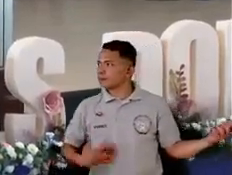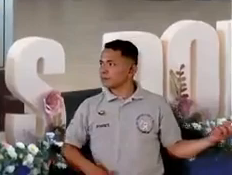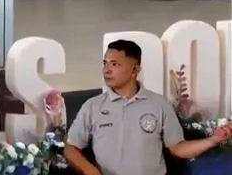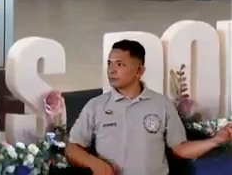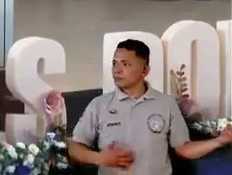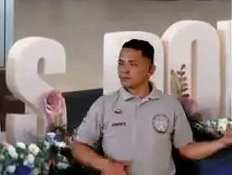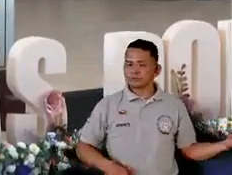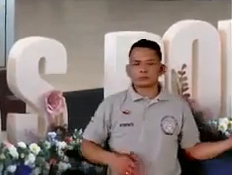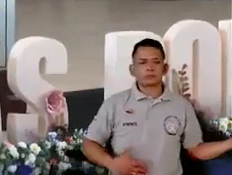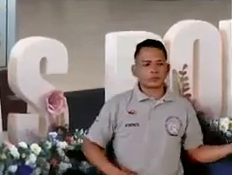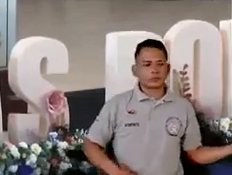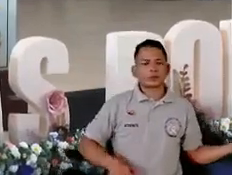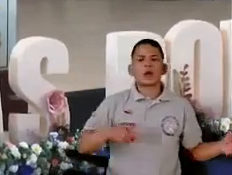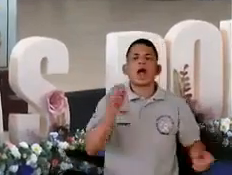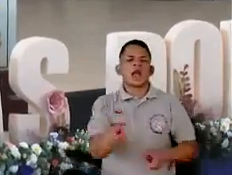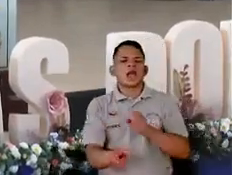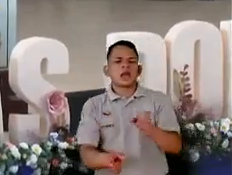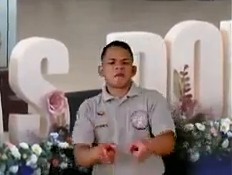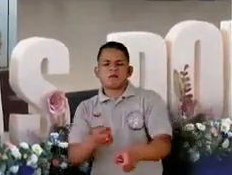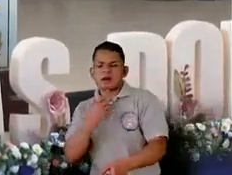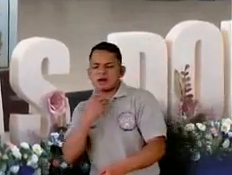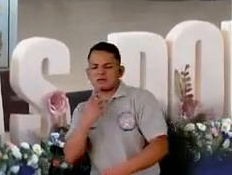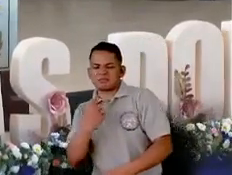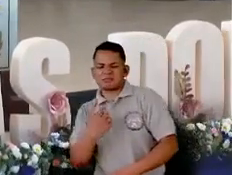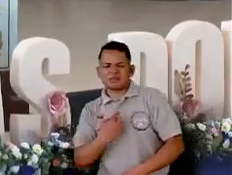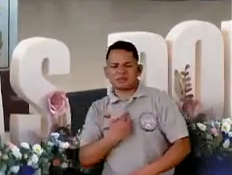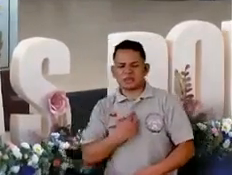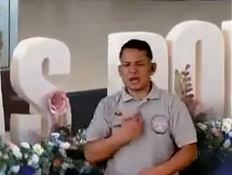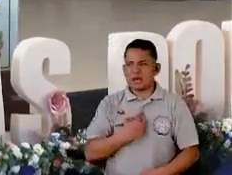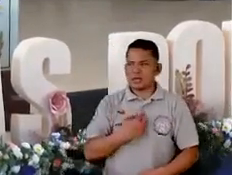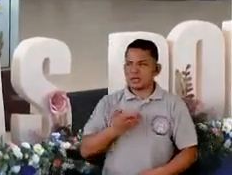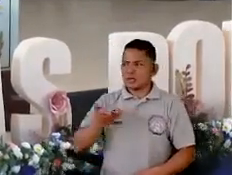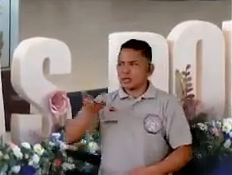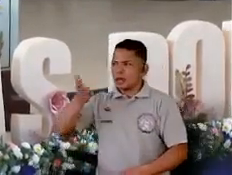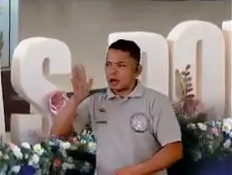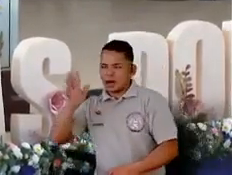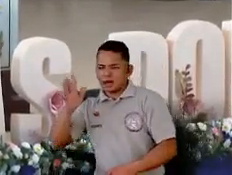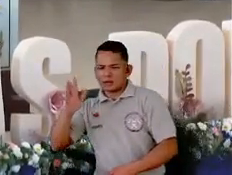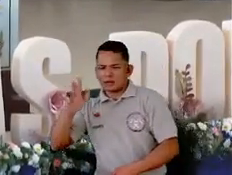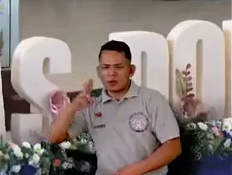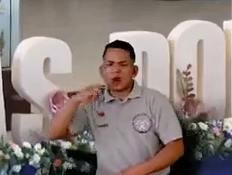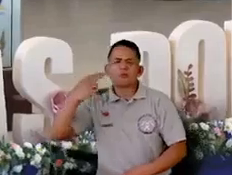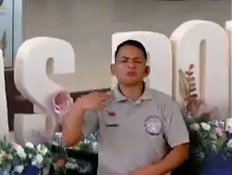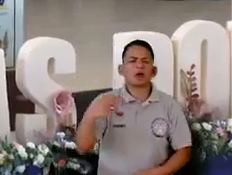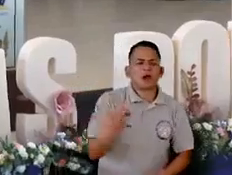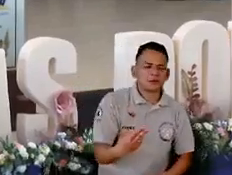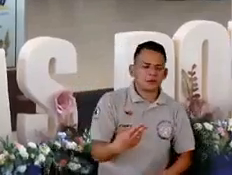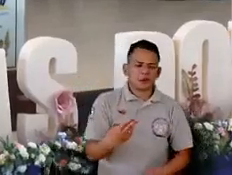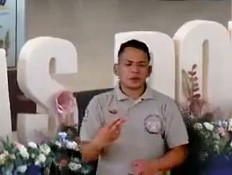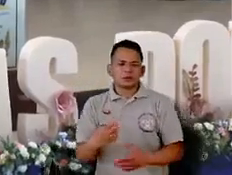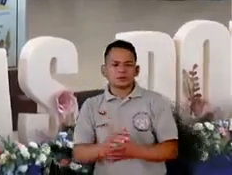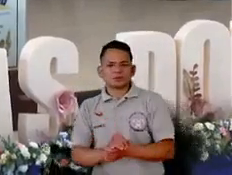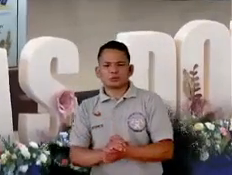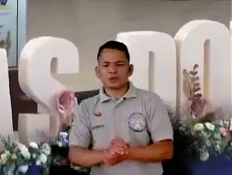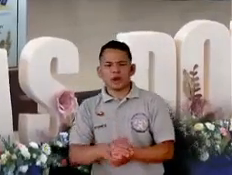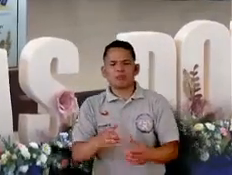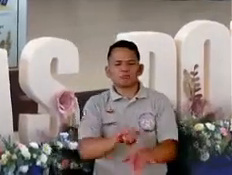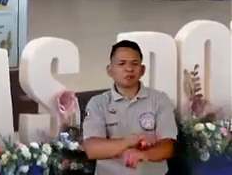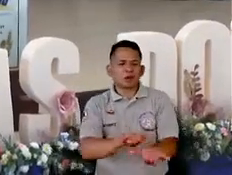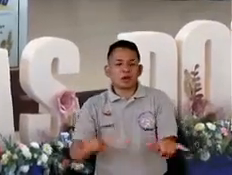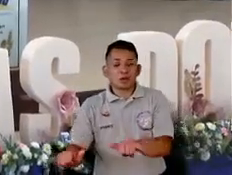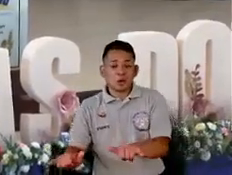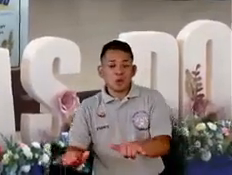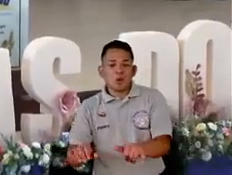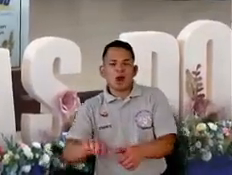Por ahí dicen que Dios es mito y nada más, una obra Mahoma, Buda y otras más.